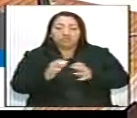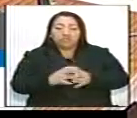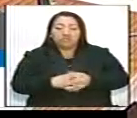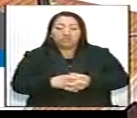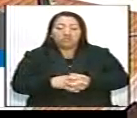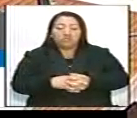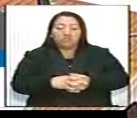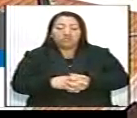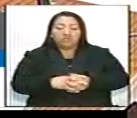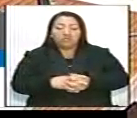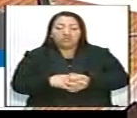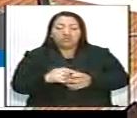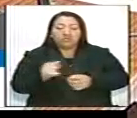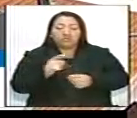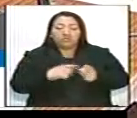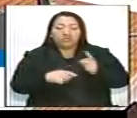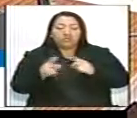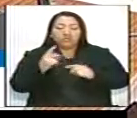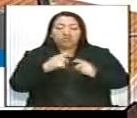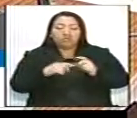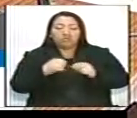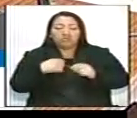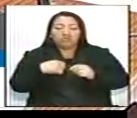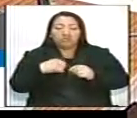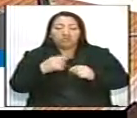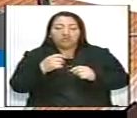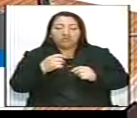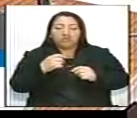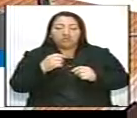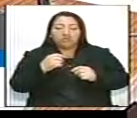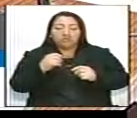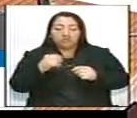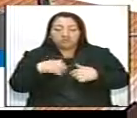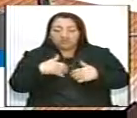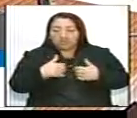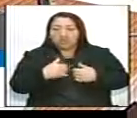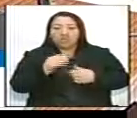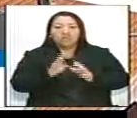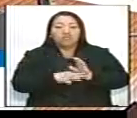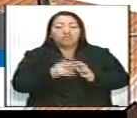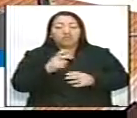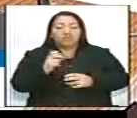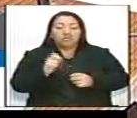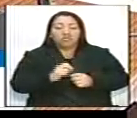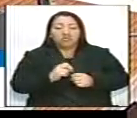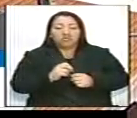Hay algunos los que están señalados en rojo, tenemos menos